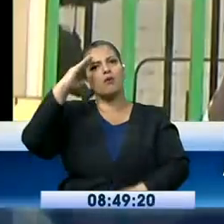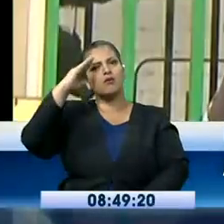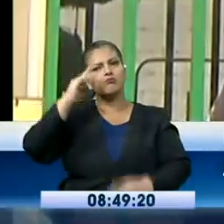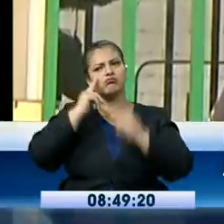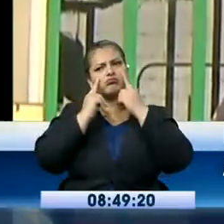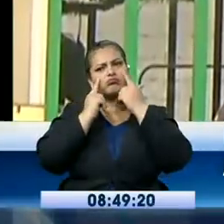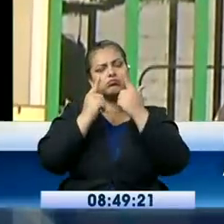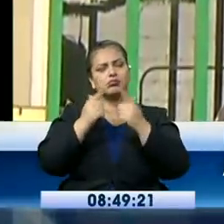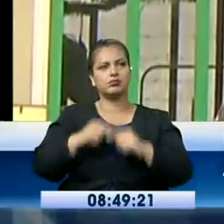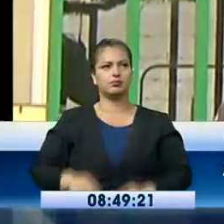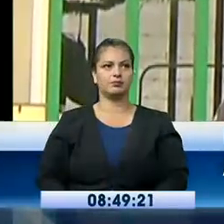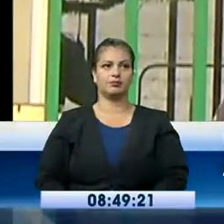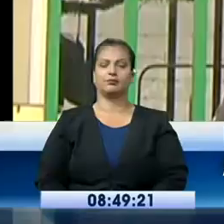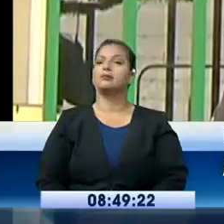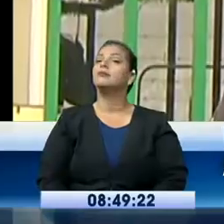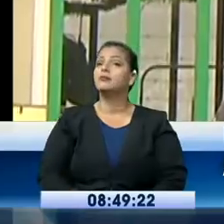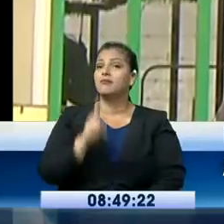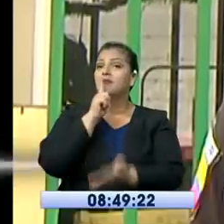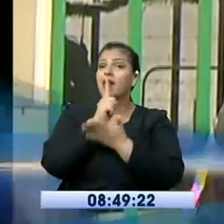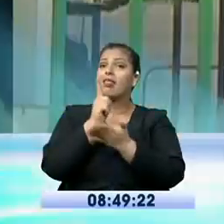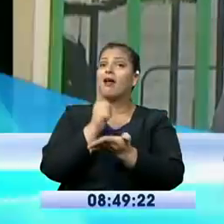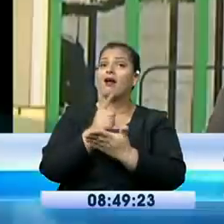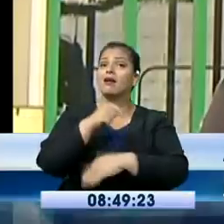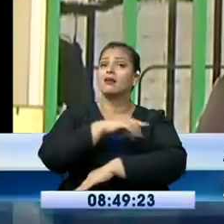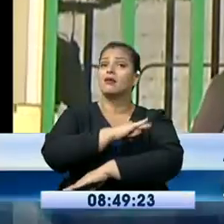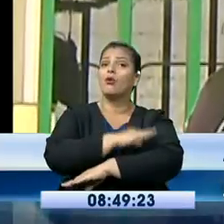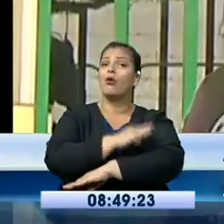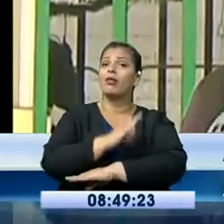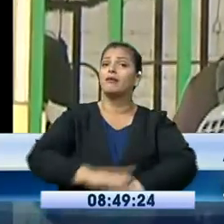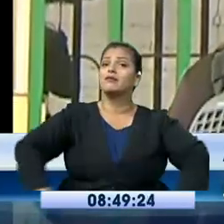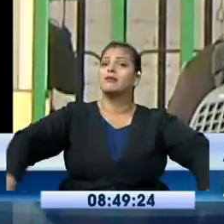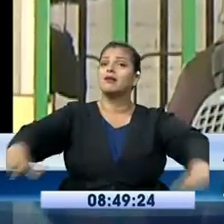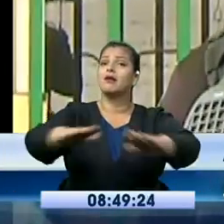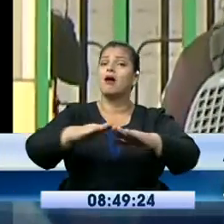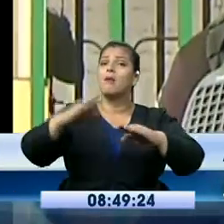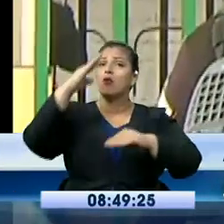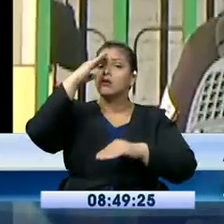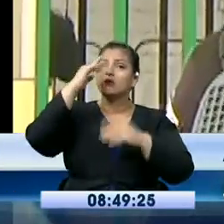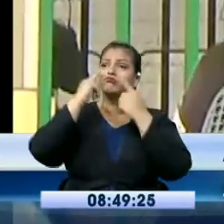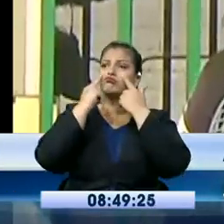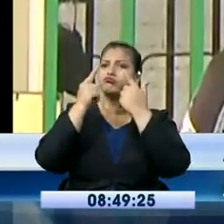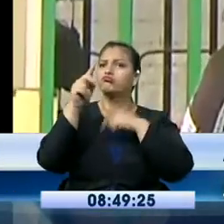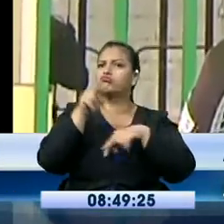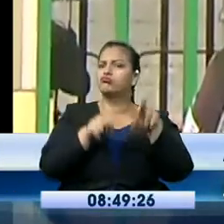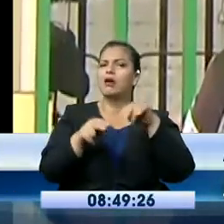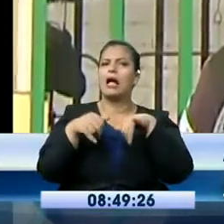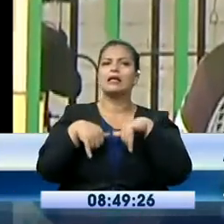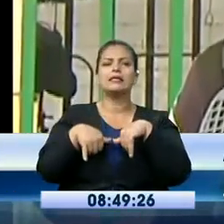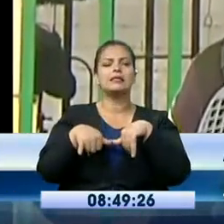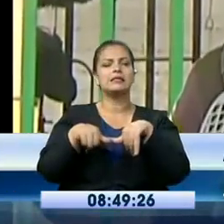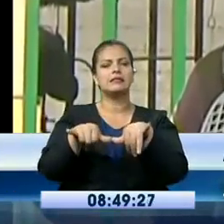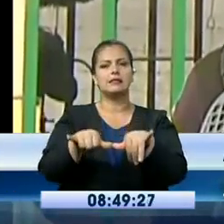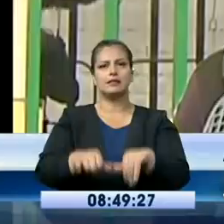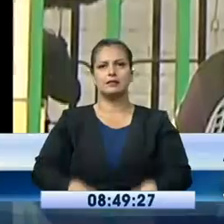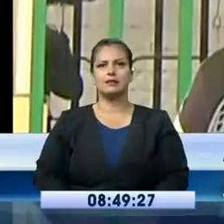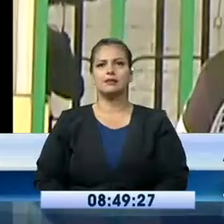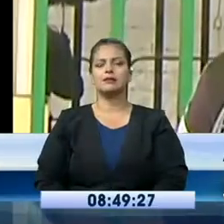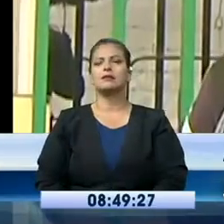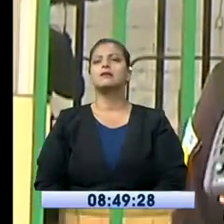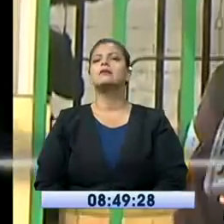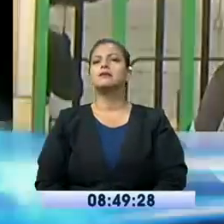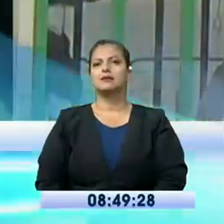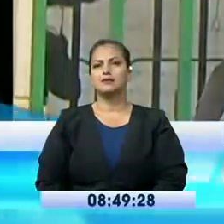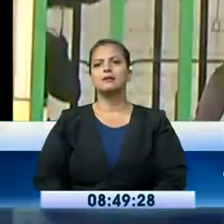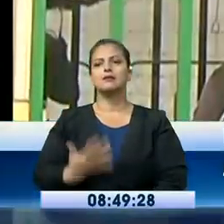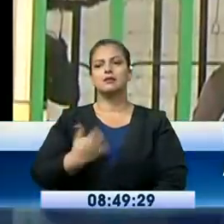no hemos dejado de hacer los operativos y aquí están los resultados para la ciudadanía sí sí sí sí efectivamente no el